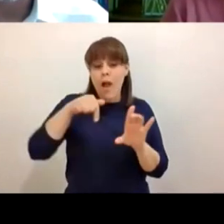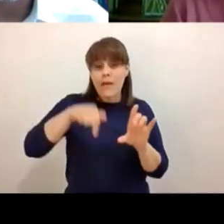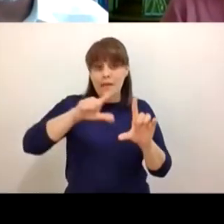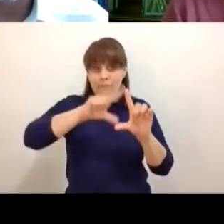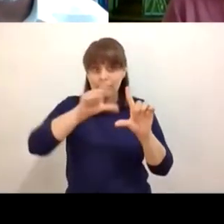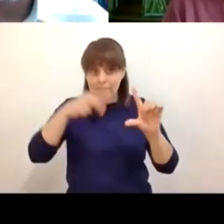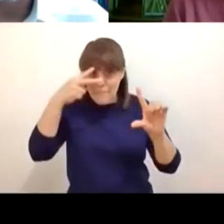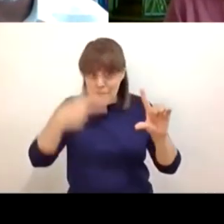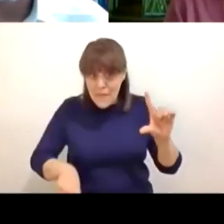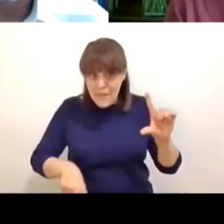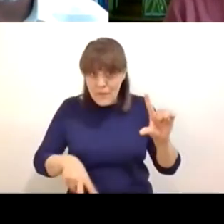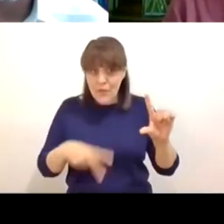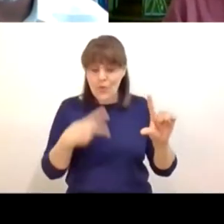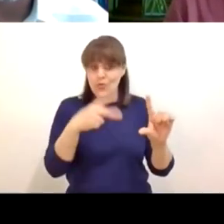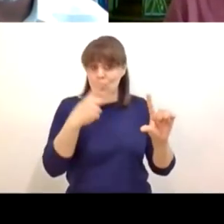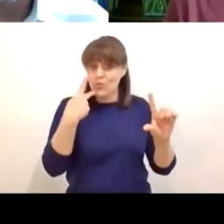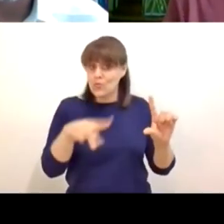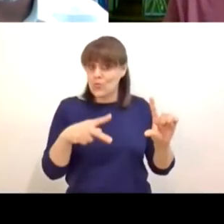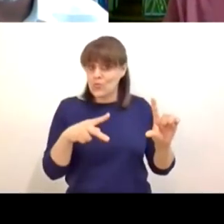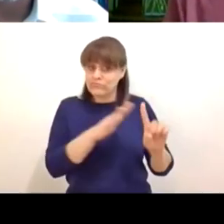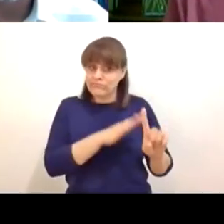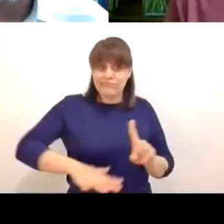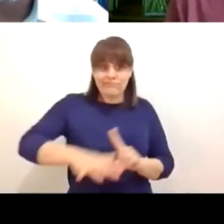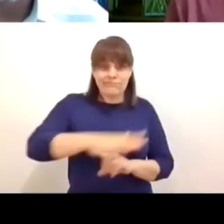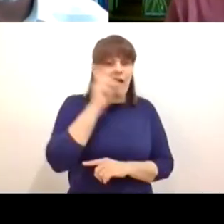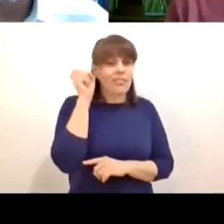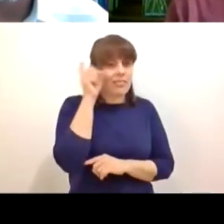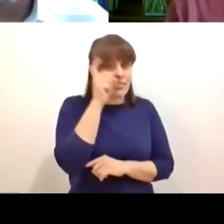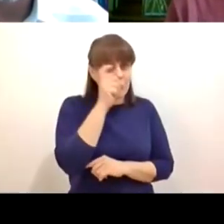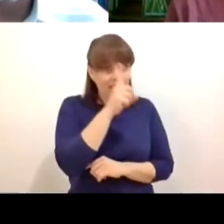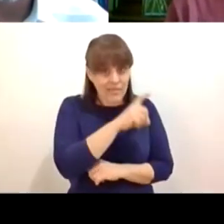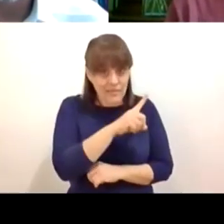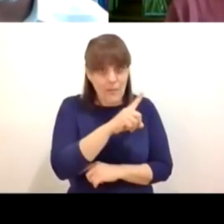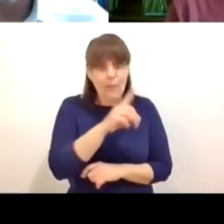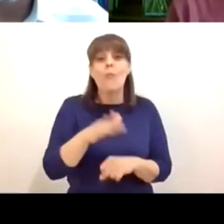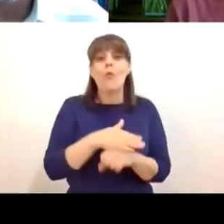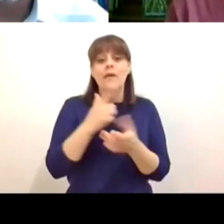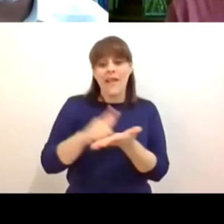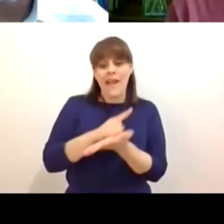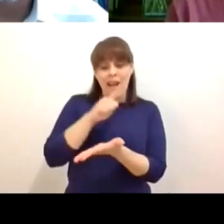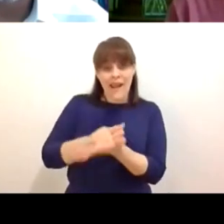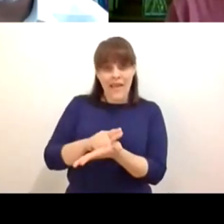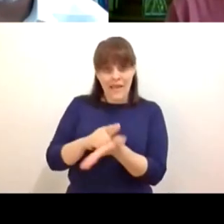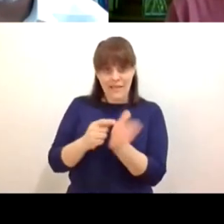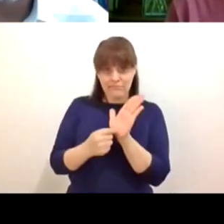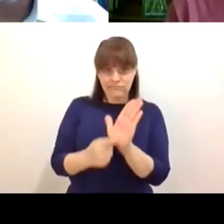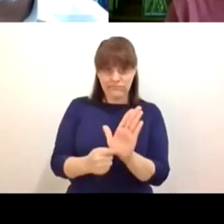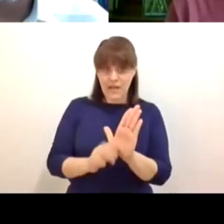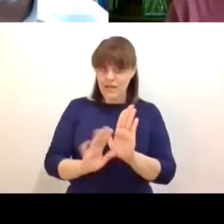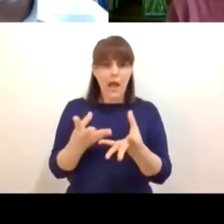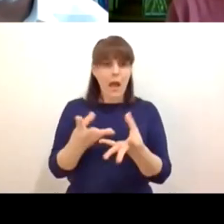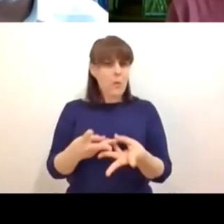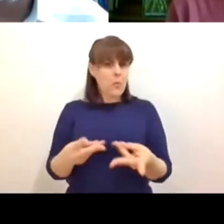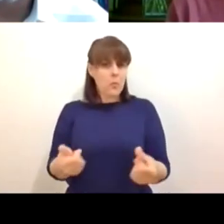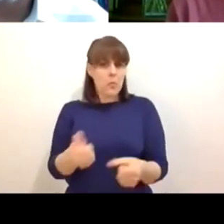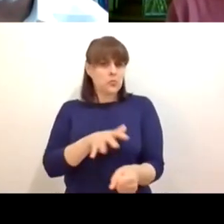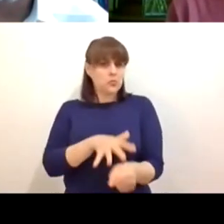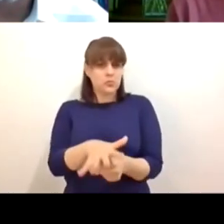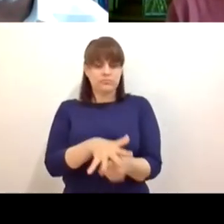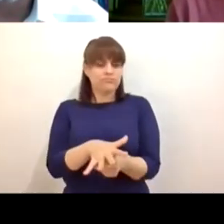situación muy complicada, donde las leyes como están escritas no necesariamente son la solución integral